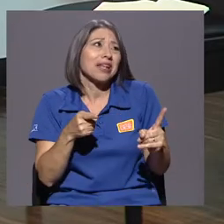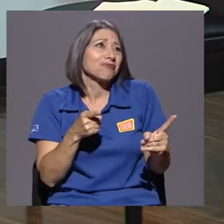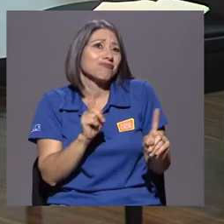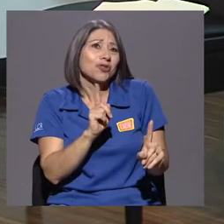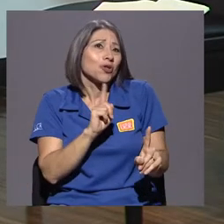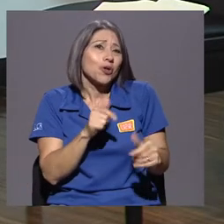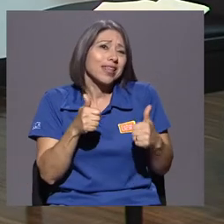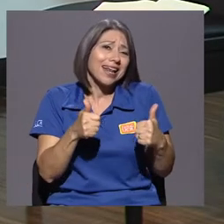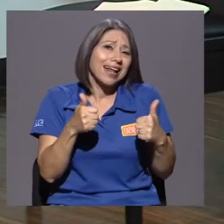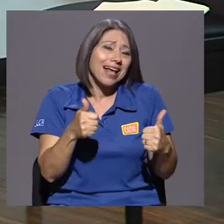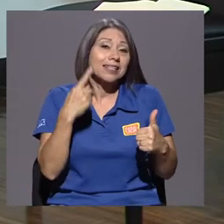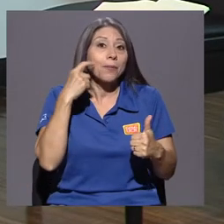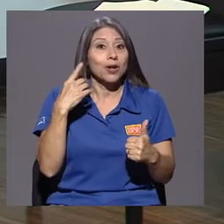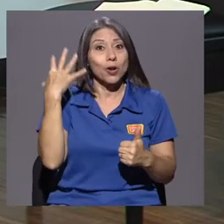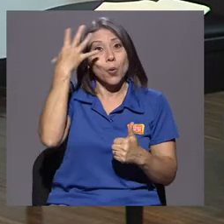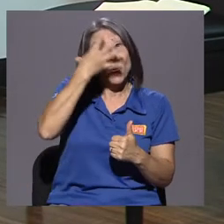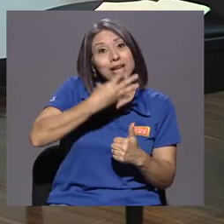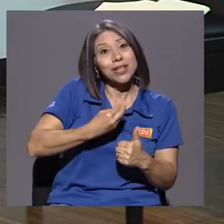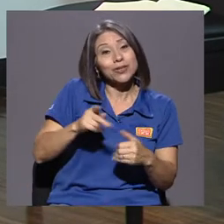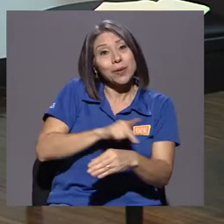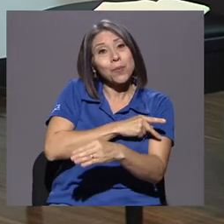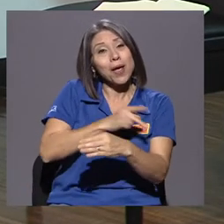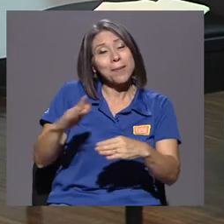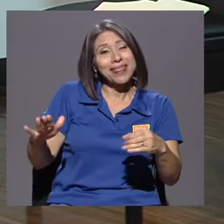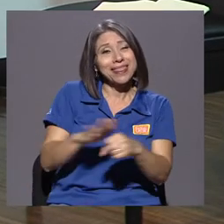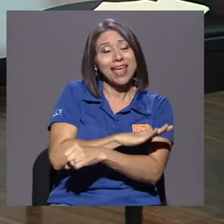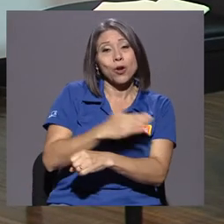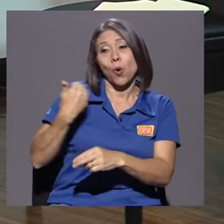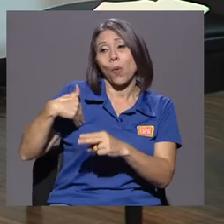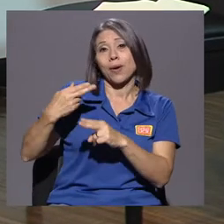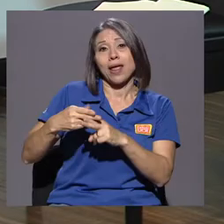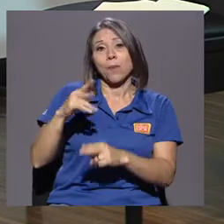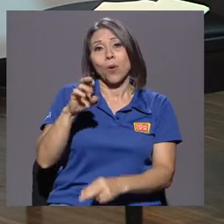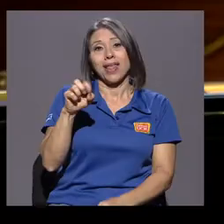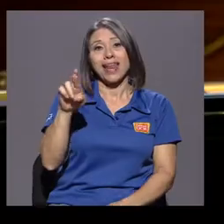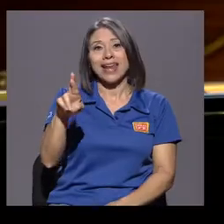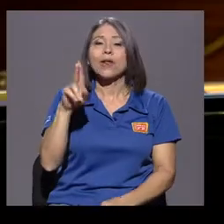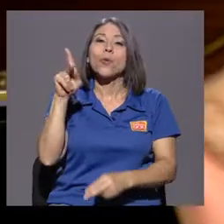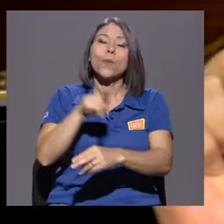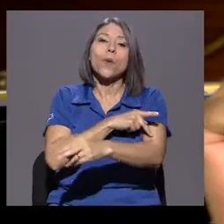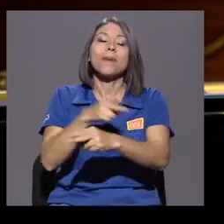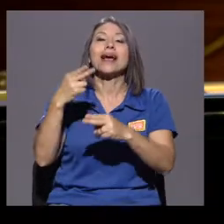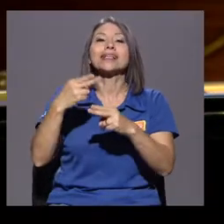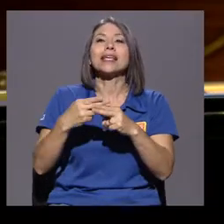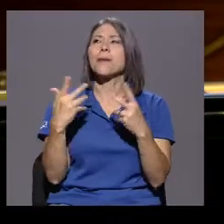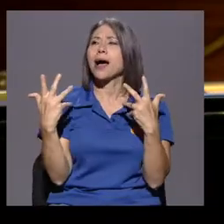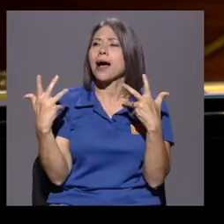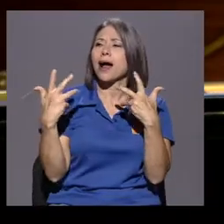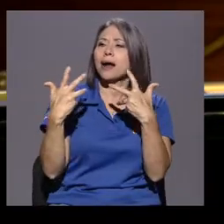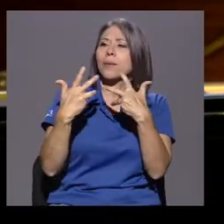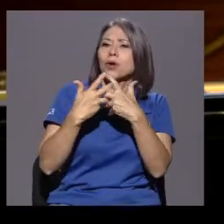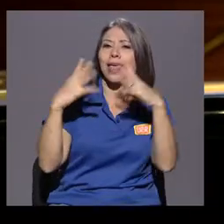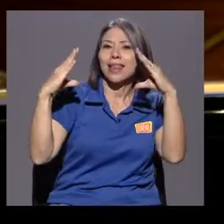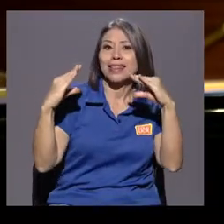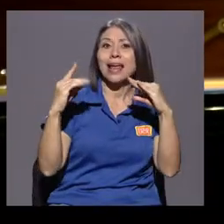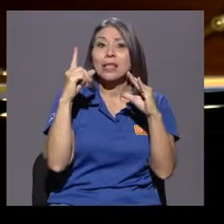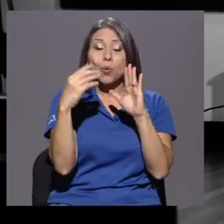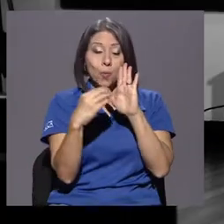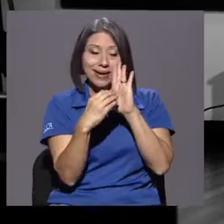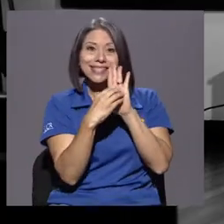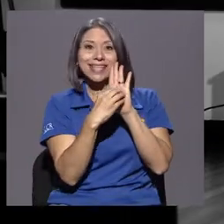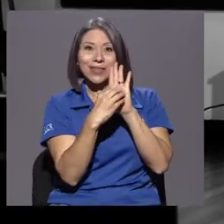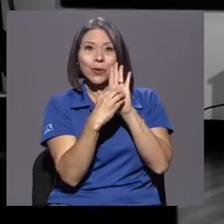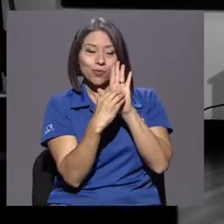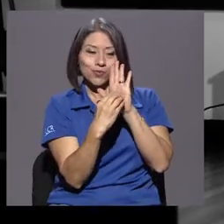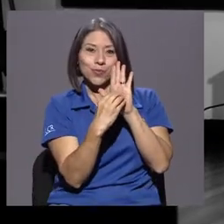baudelaire tiene un poema que se llama armonía de la tarde y tiene un versito un besito de nuevo solo no dice